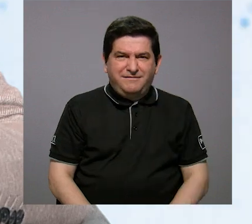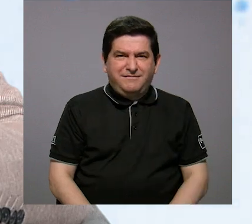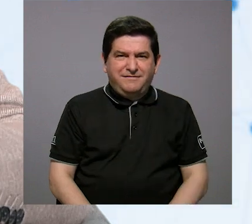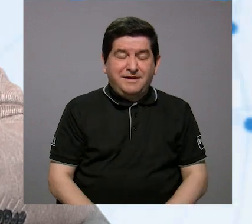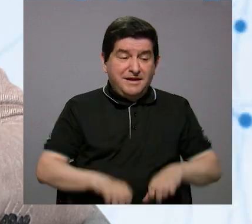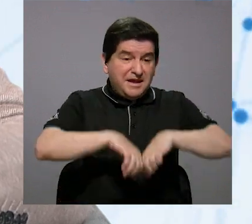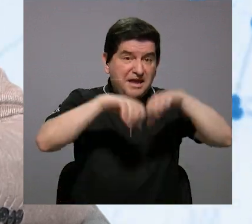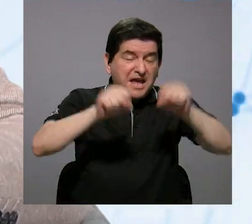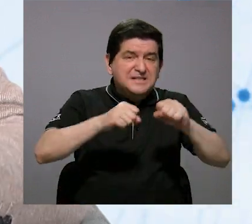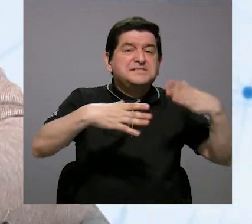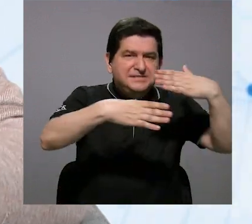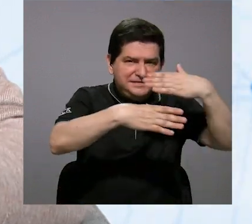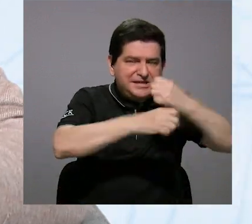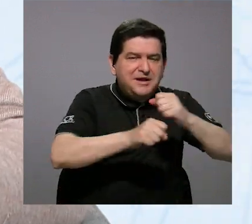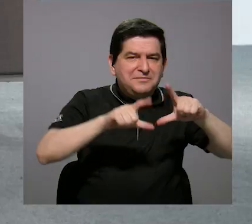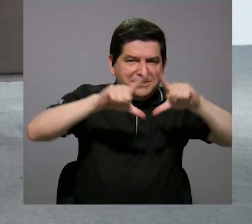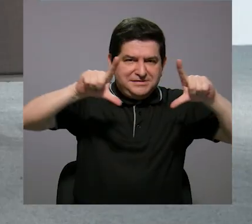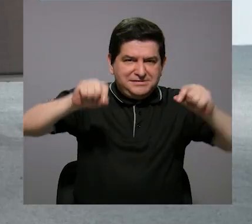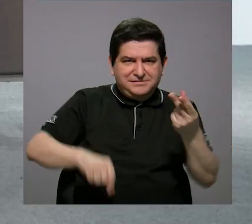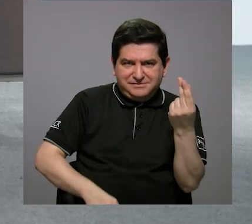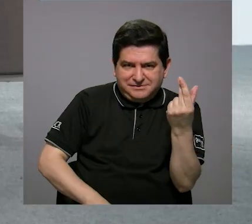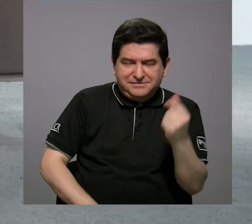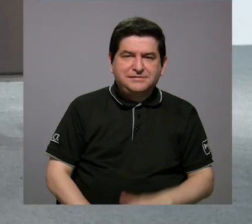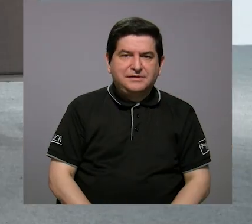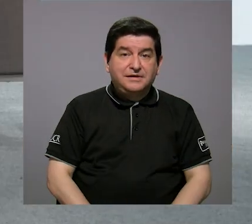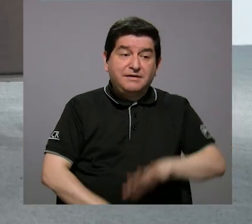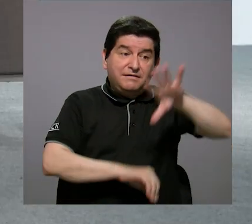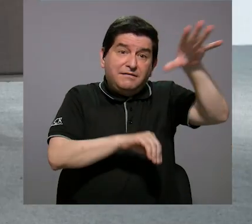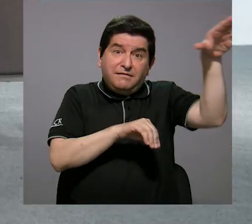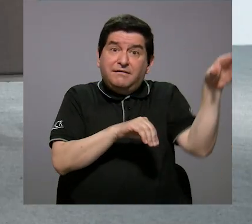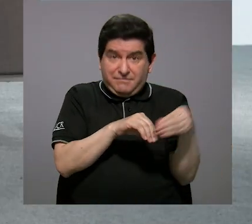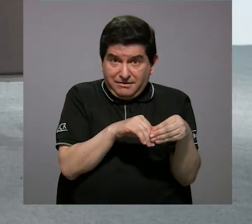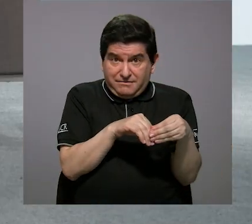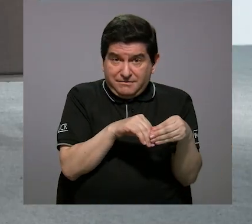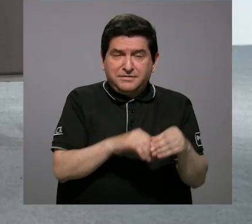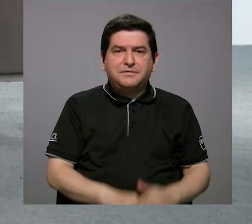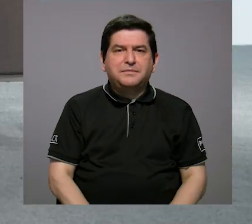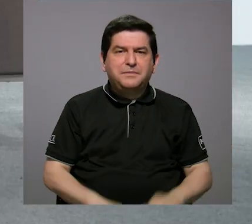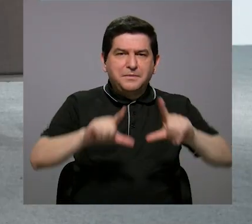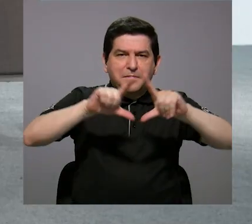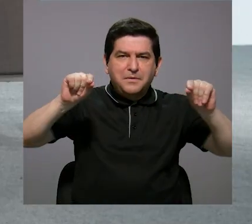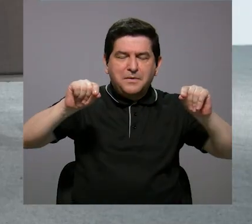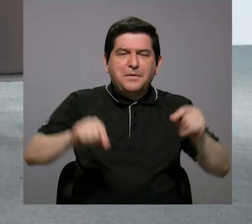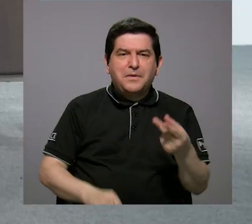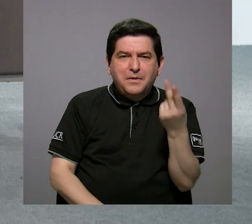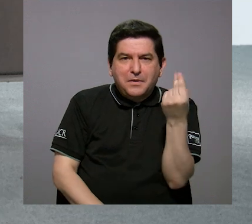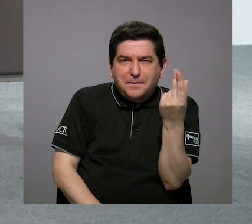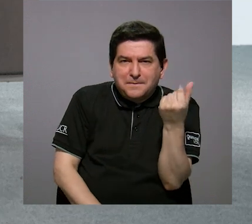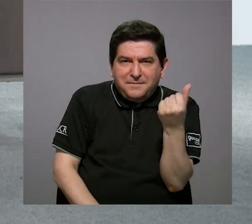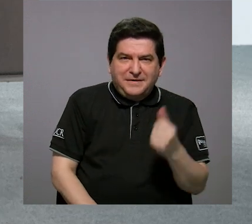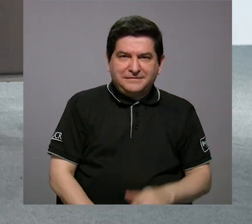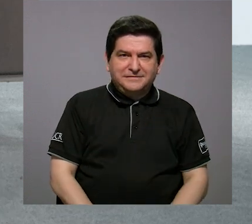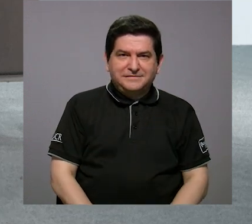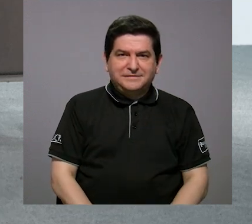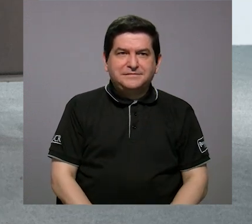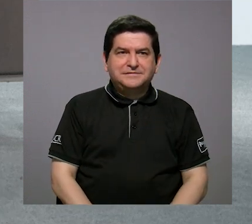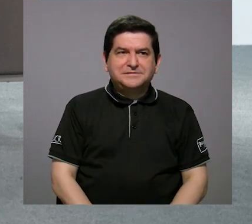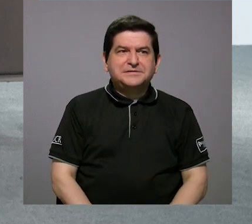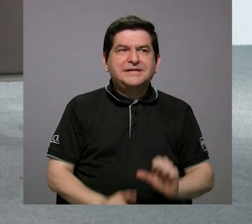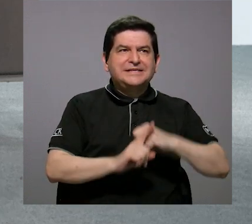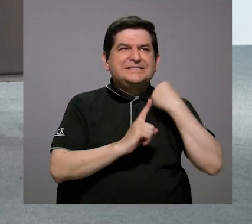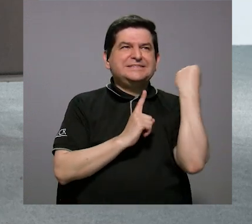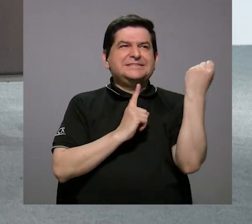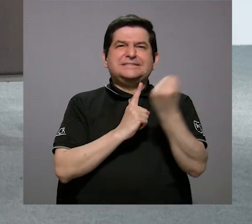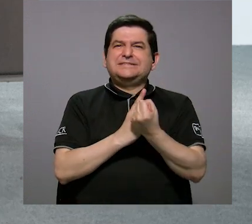en los sistemas de fabricación, y además billetes que por